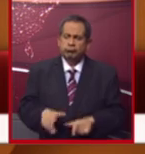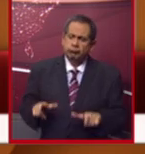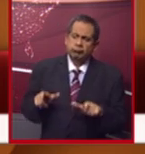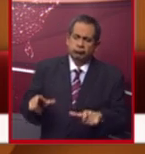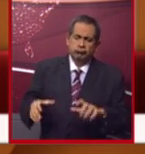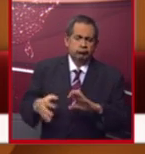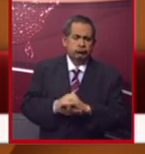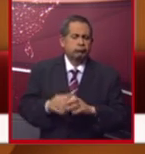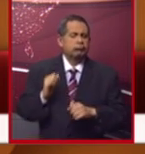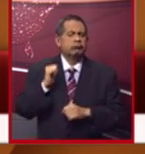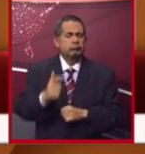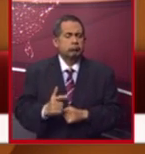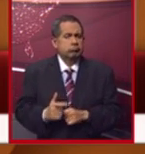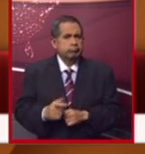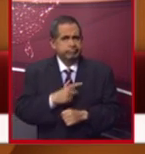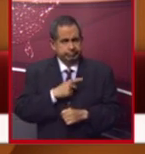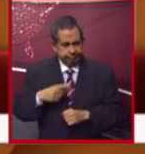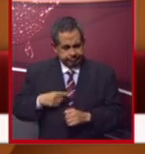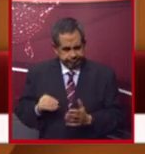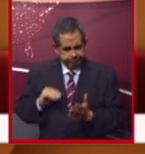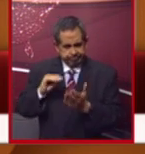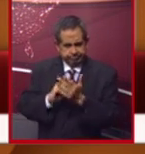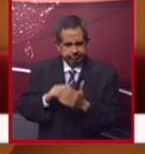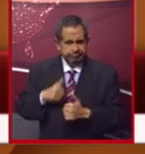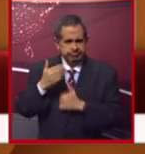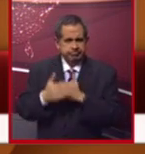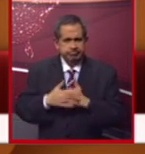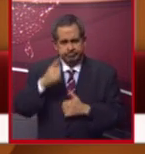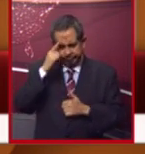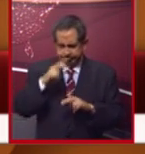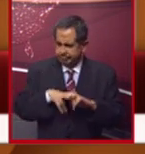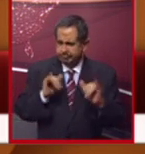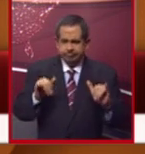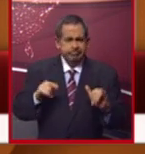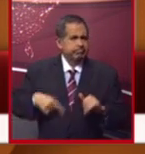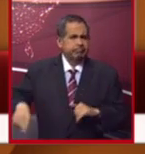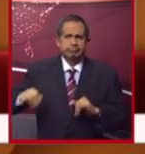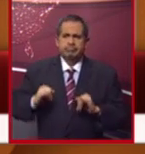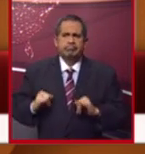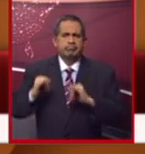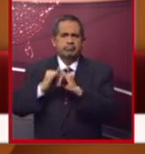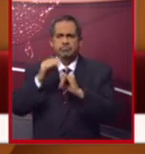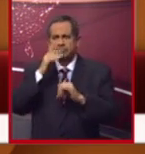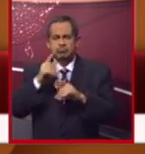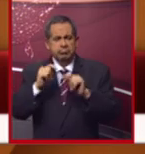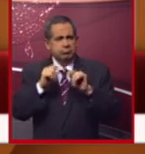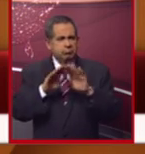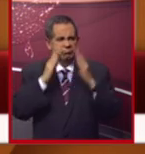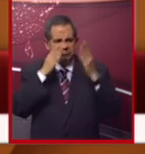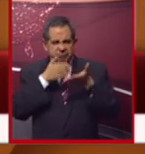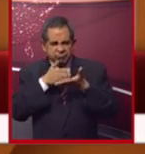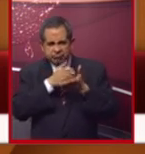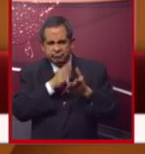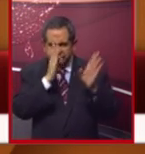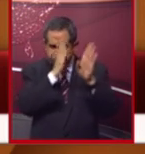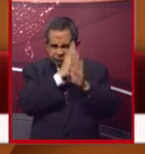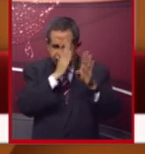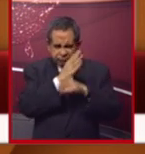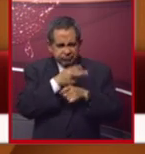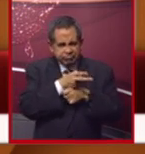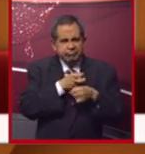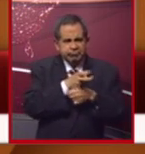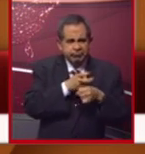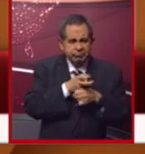o mecanismos se deben implementar para que ninguna dependencia vulnere los datos personales de ningún